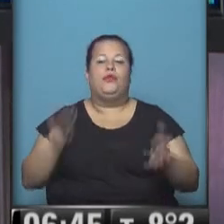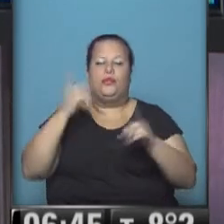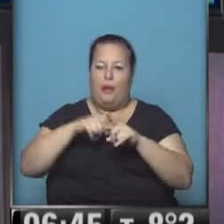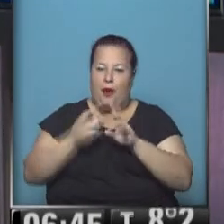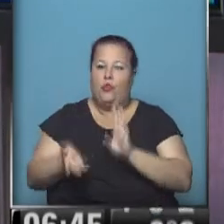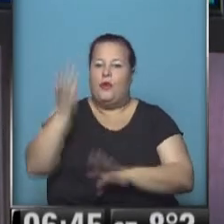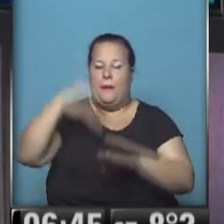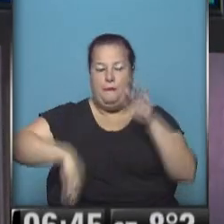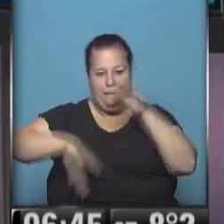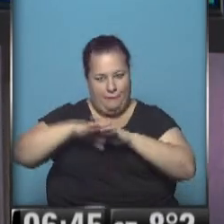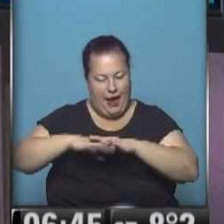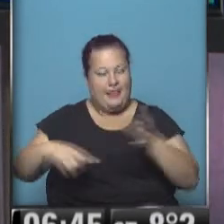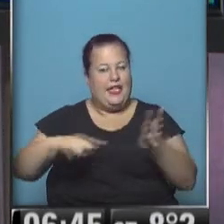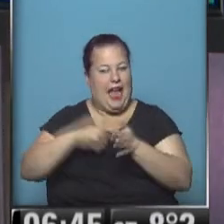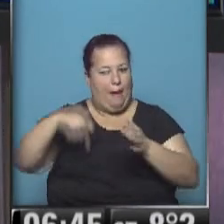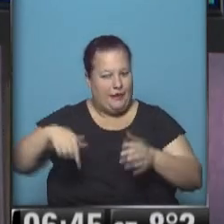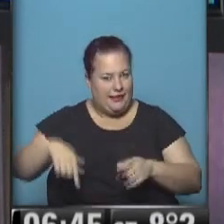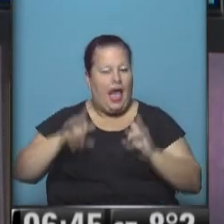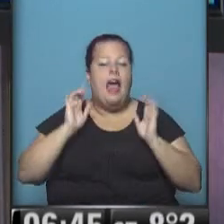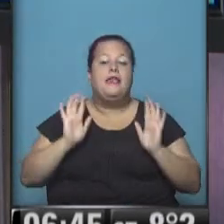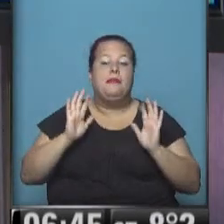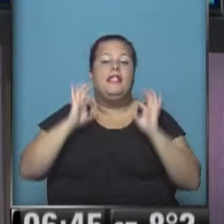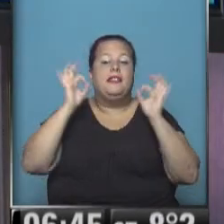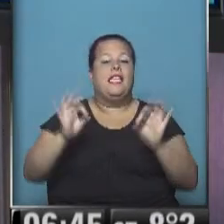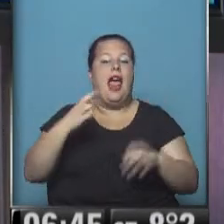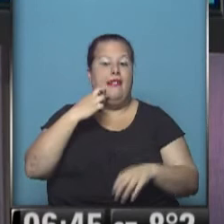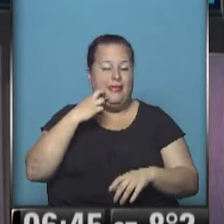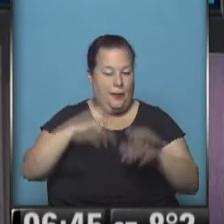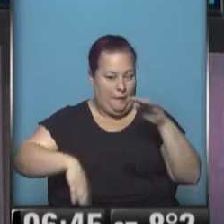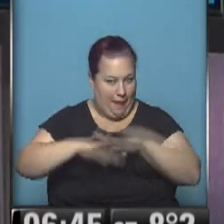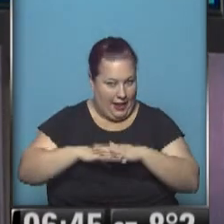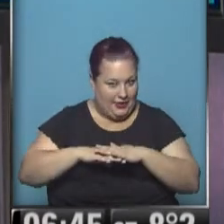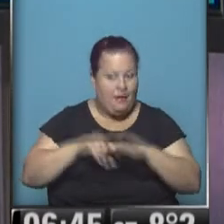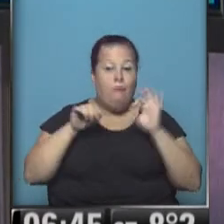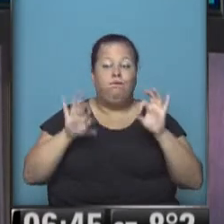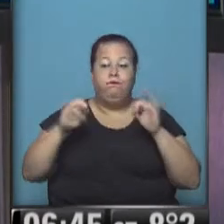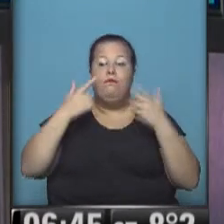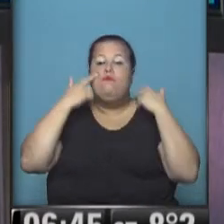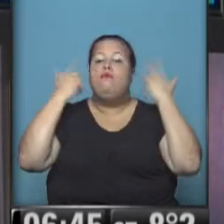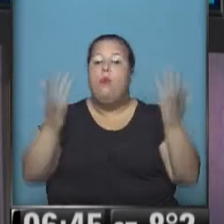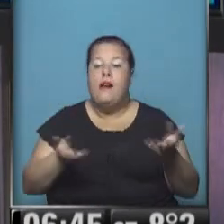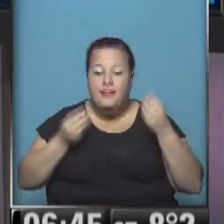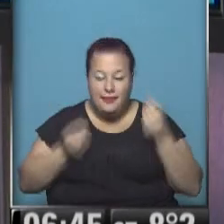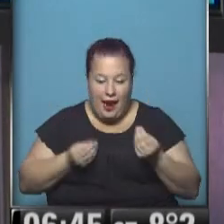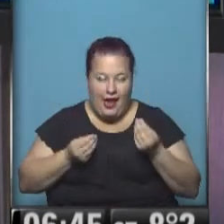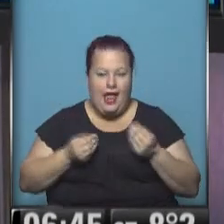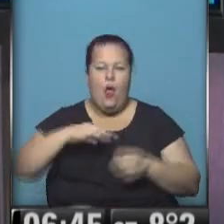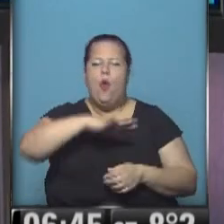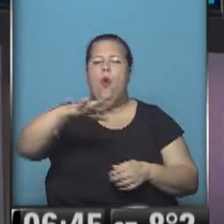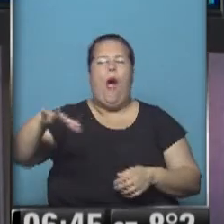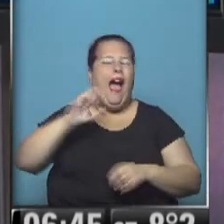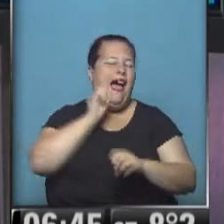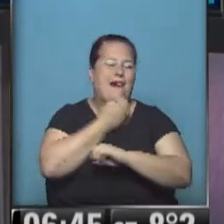máximas en la ciudad de buenos aires- esperamos 19 y nos vamos compartiendo unos paisajes